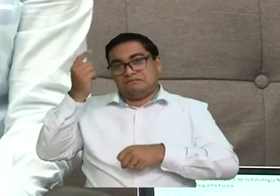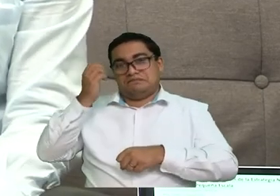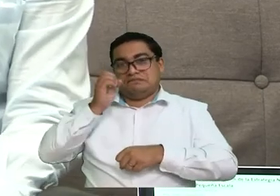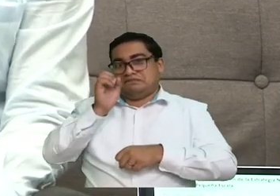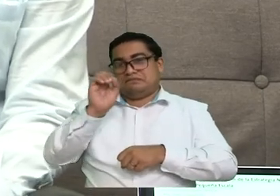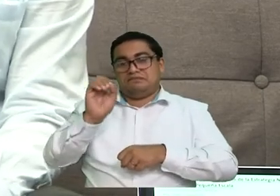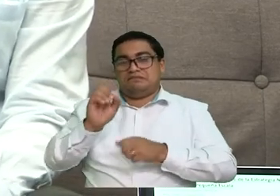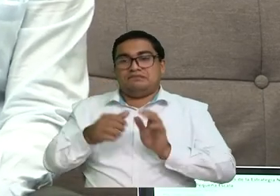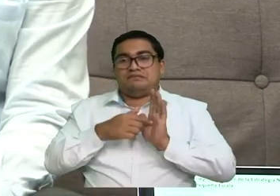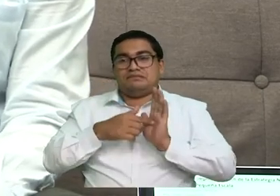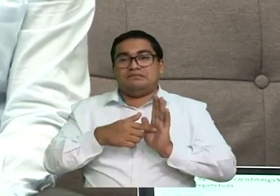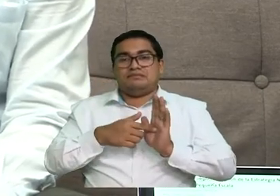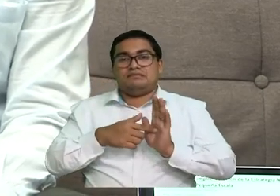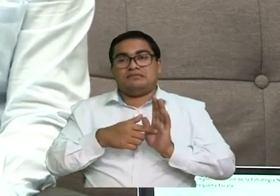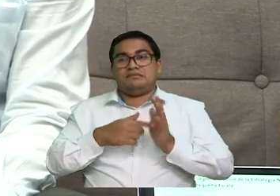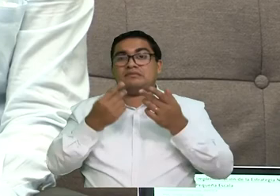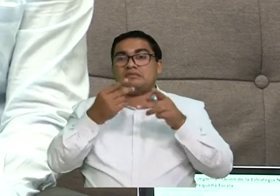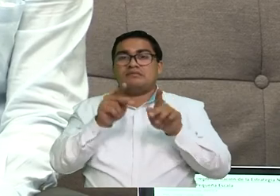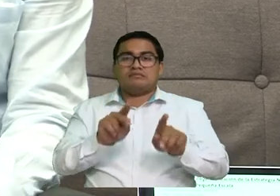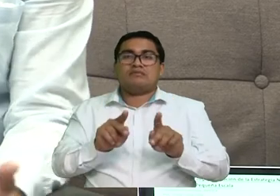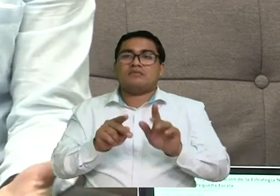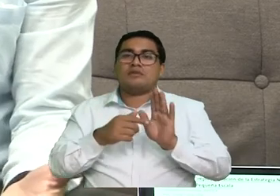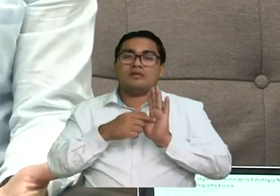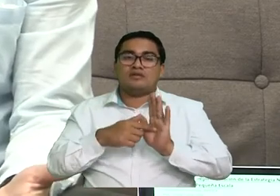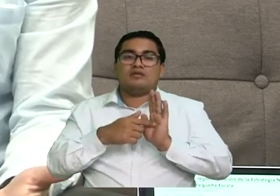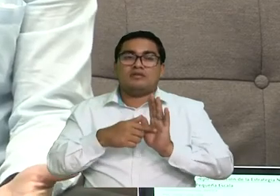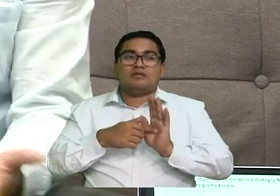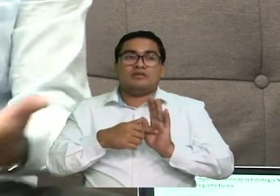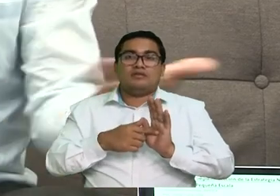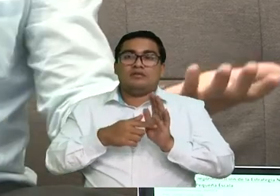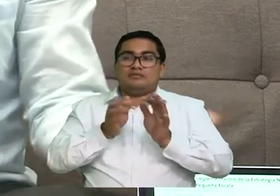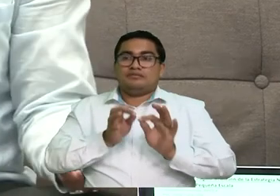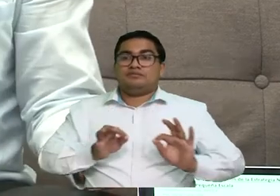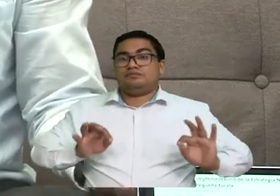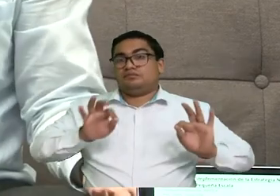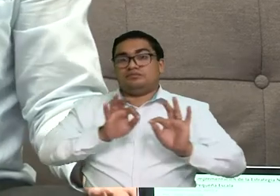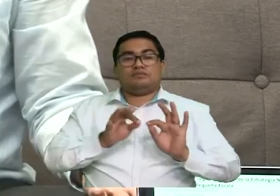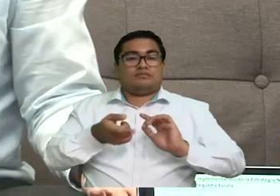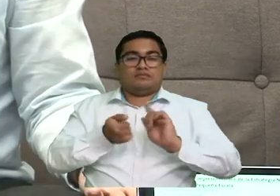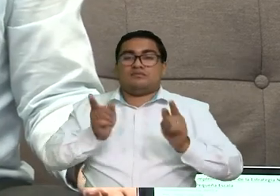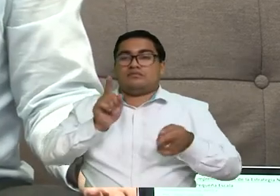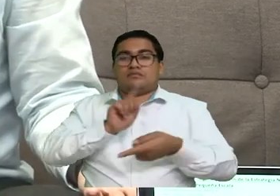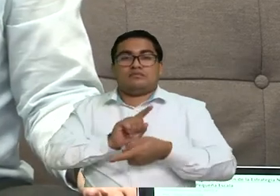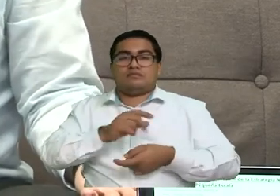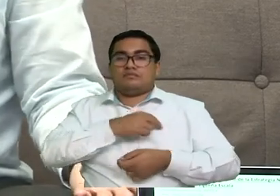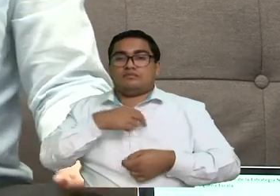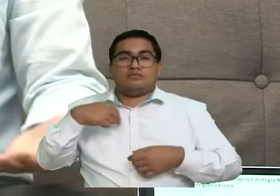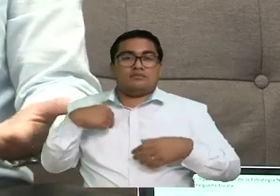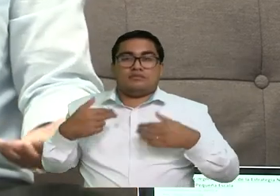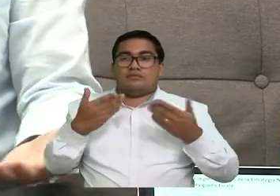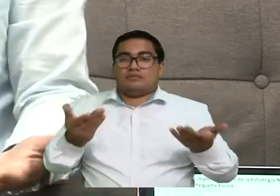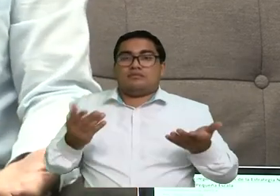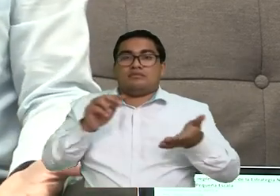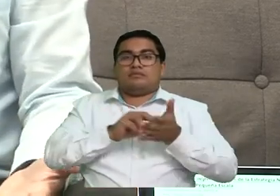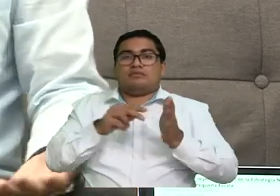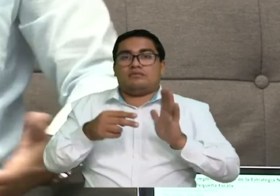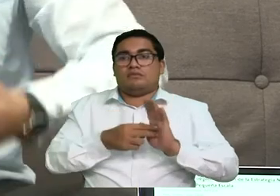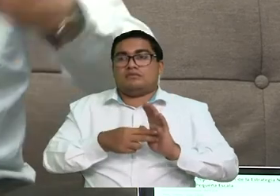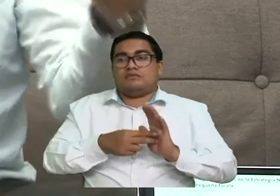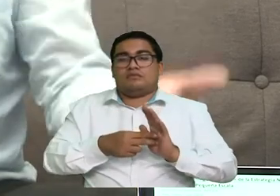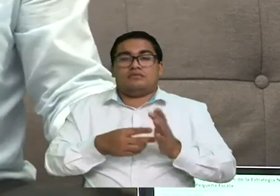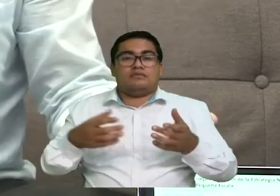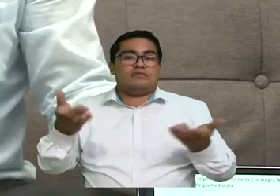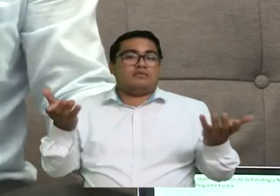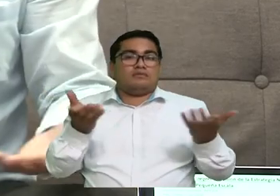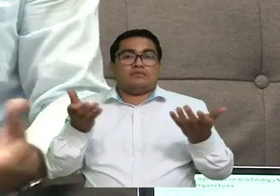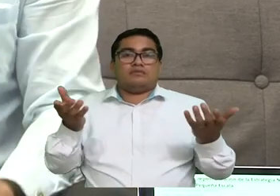eso, ¿ya? Pero es parte de la revolución que estamos haciendo, es parte de esa